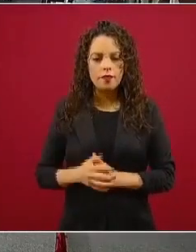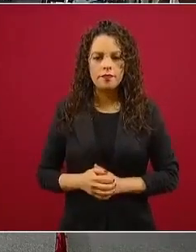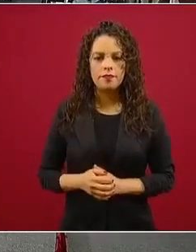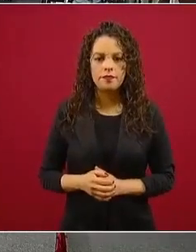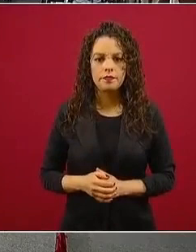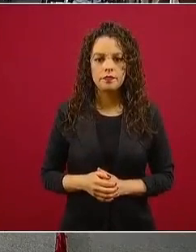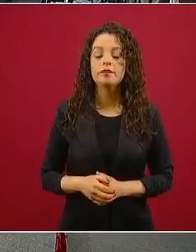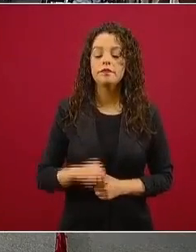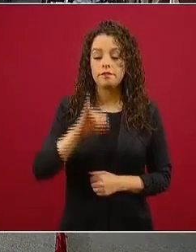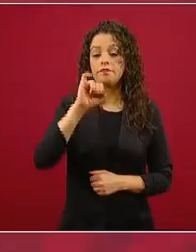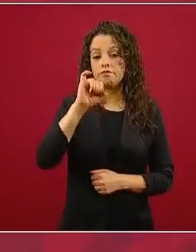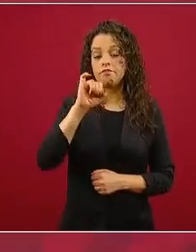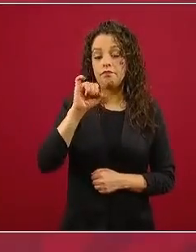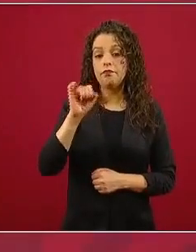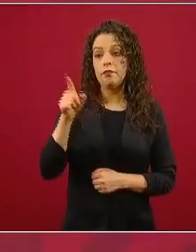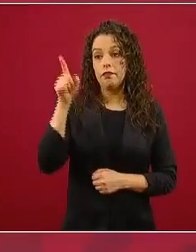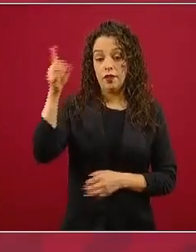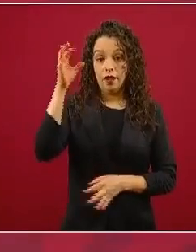parte de la Fiscalía